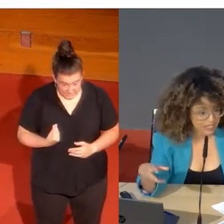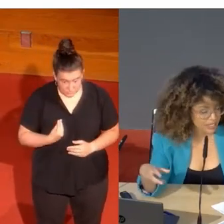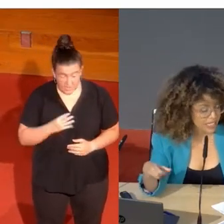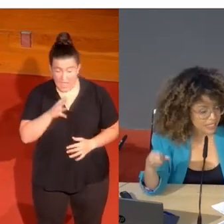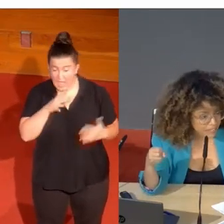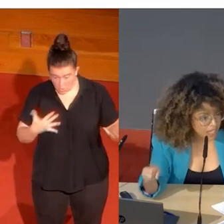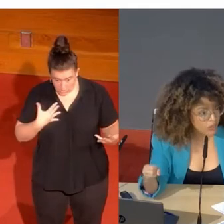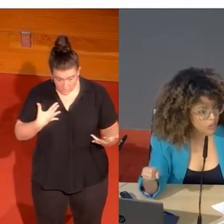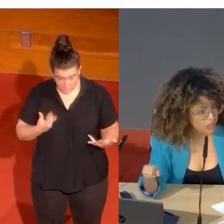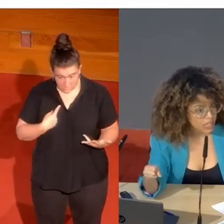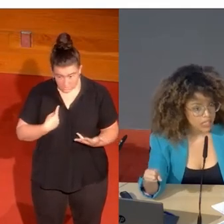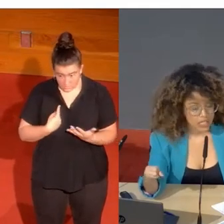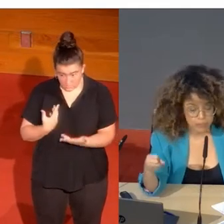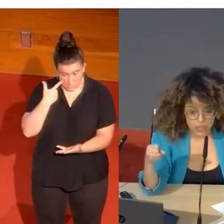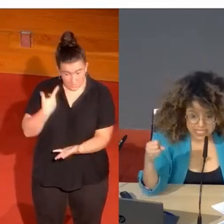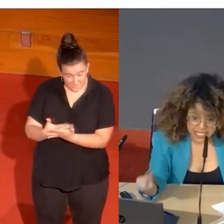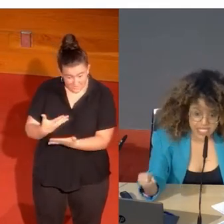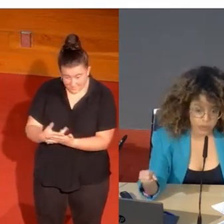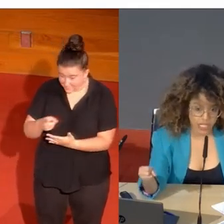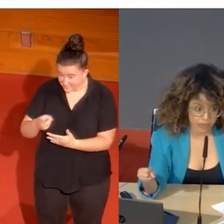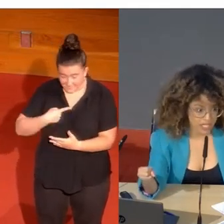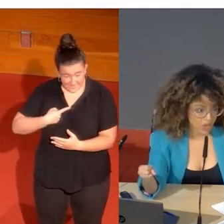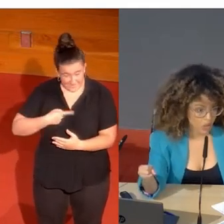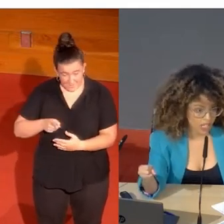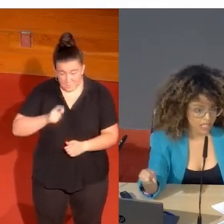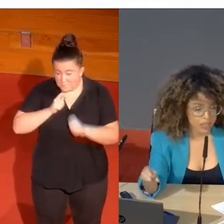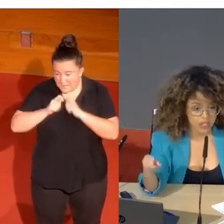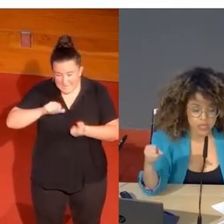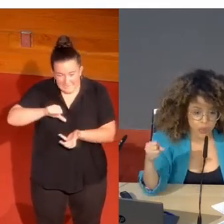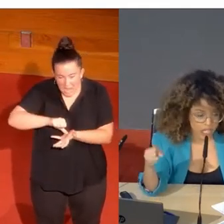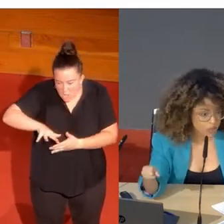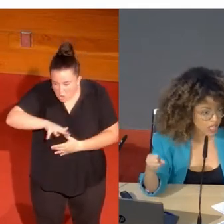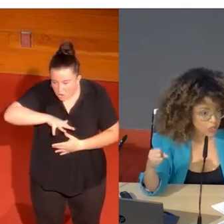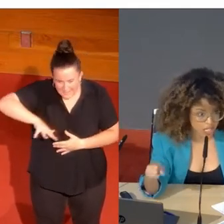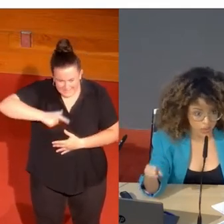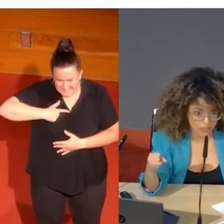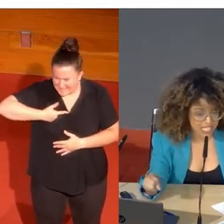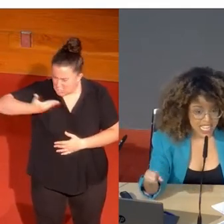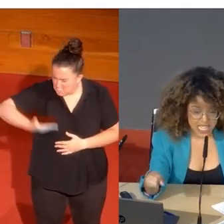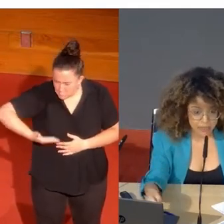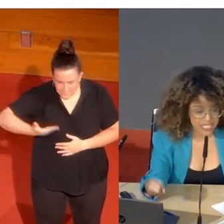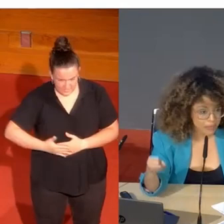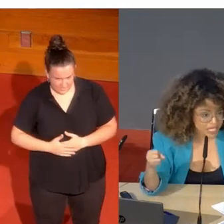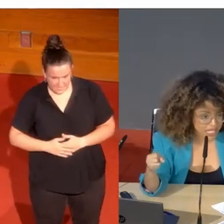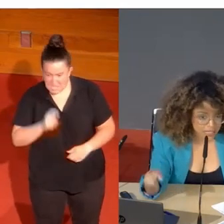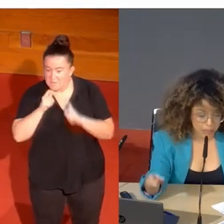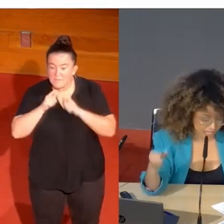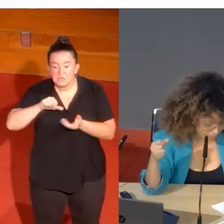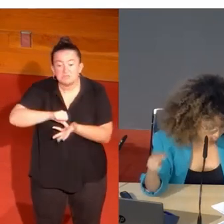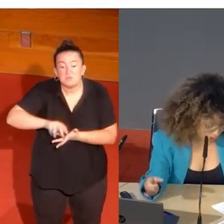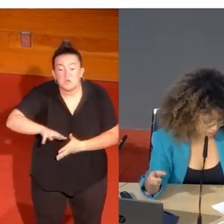hazaña el trabajo importantísimo de la prensa local el periodismo local nos ha demostrado que más es más